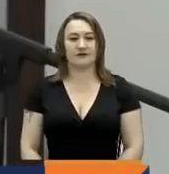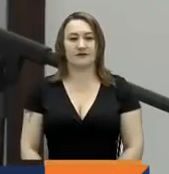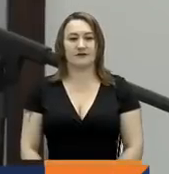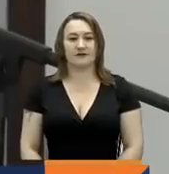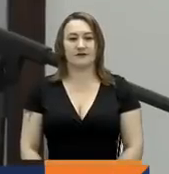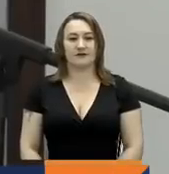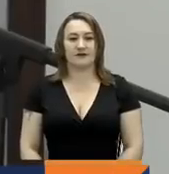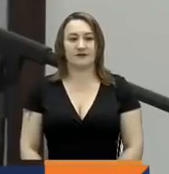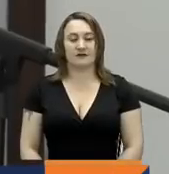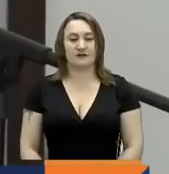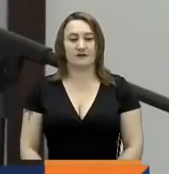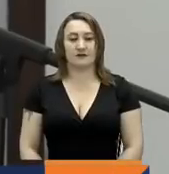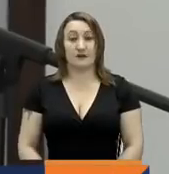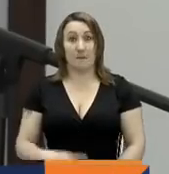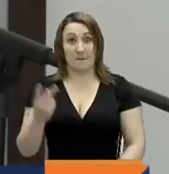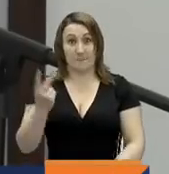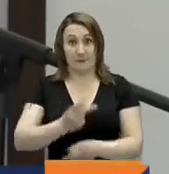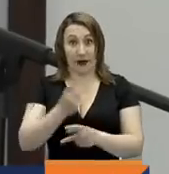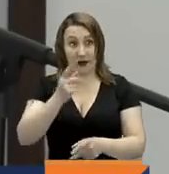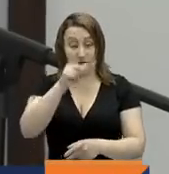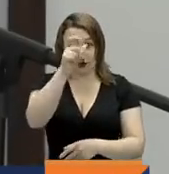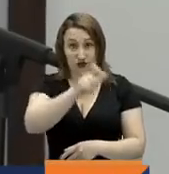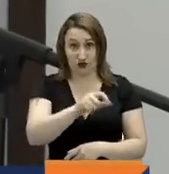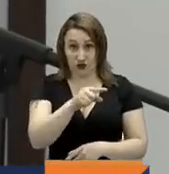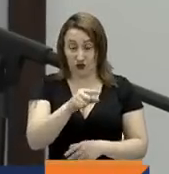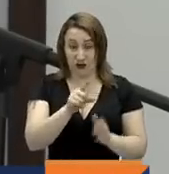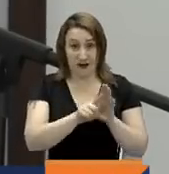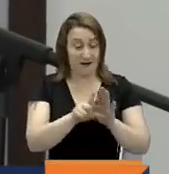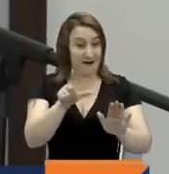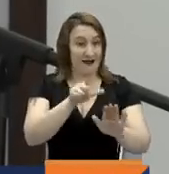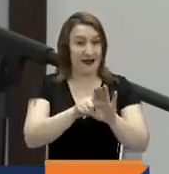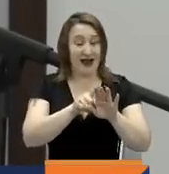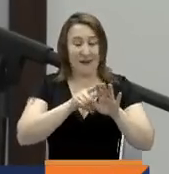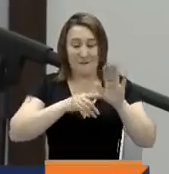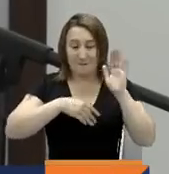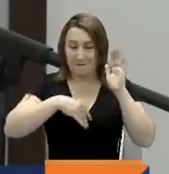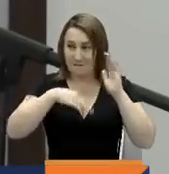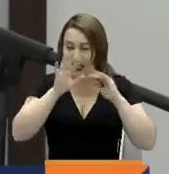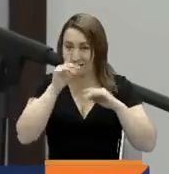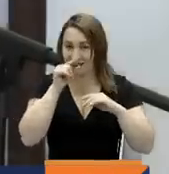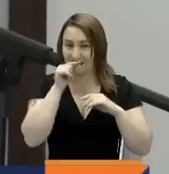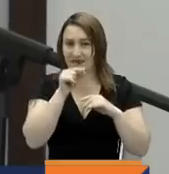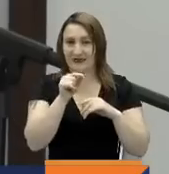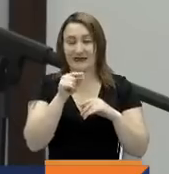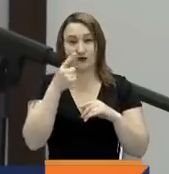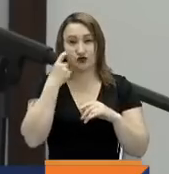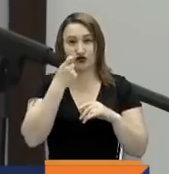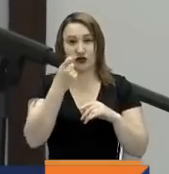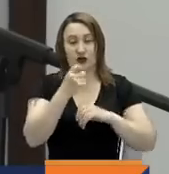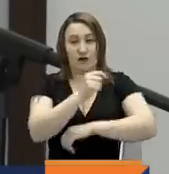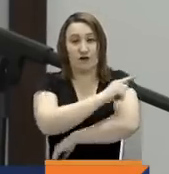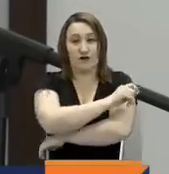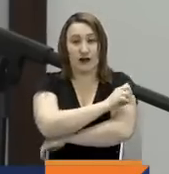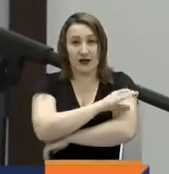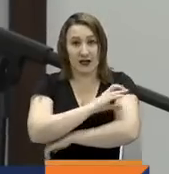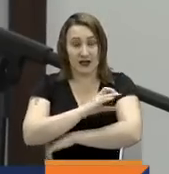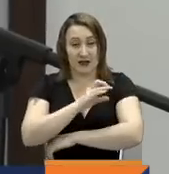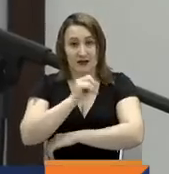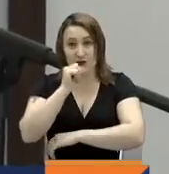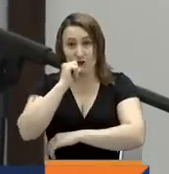que este peligroso delincuente el más buscado de las narcotraficantes